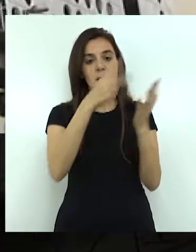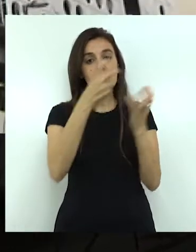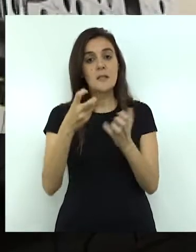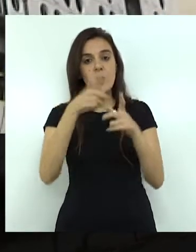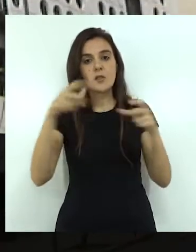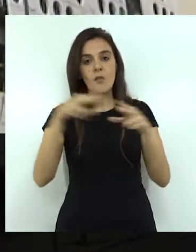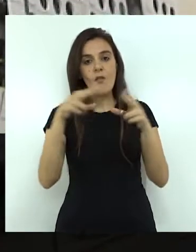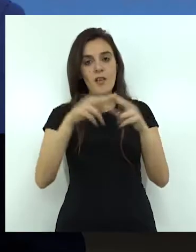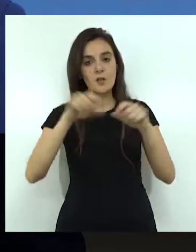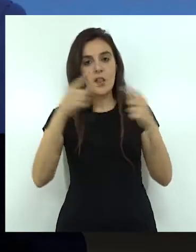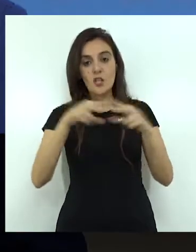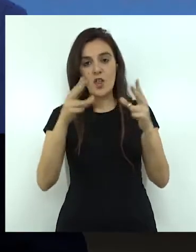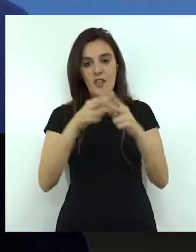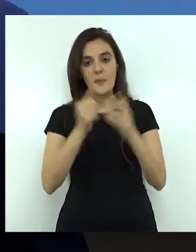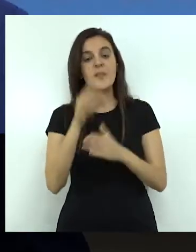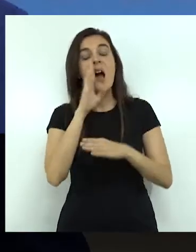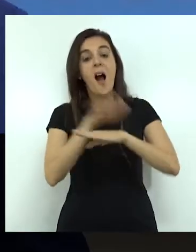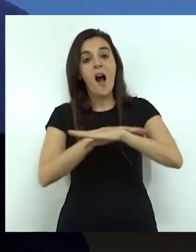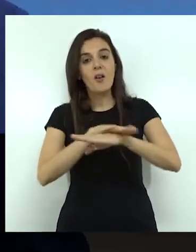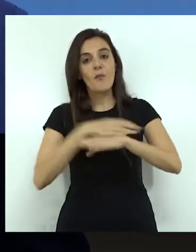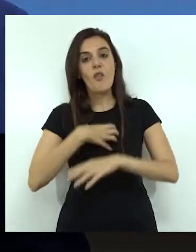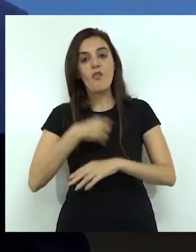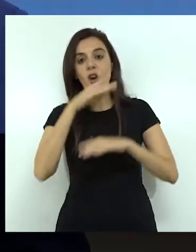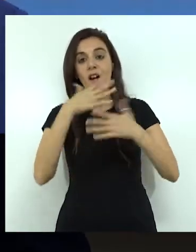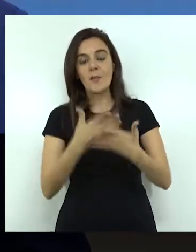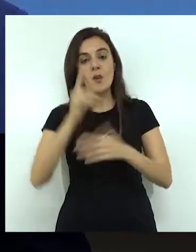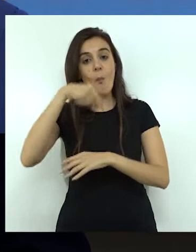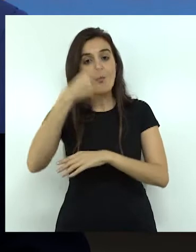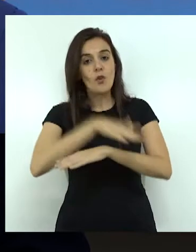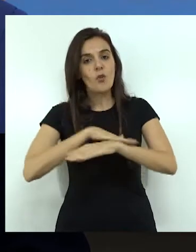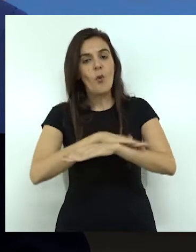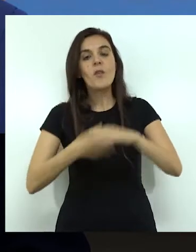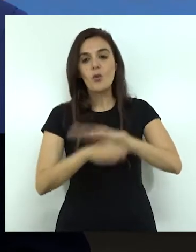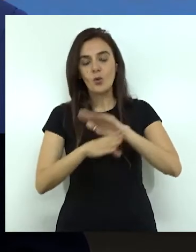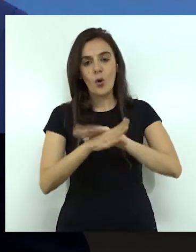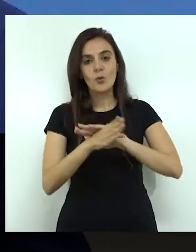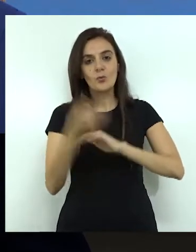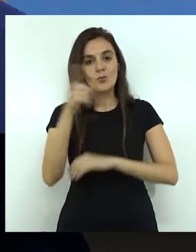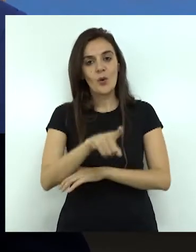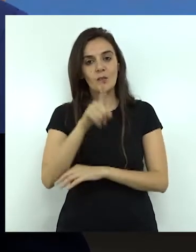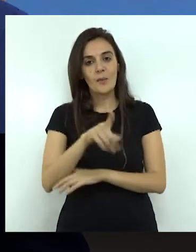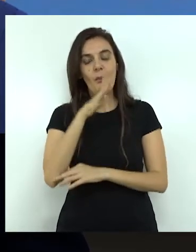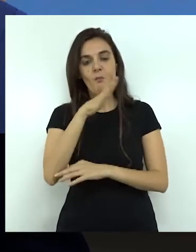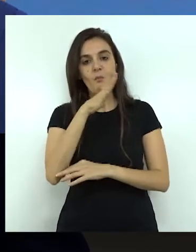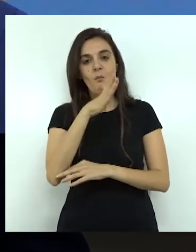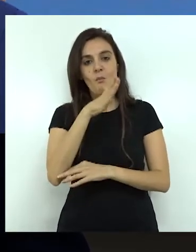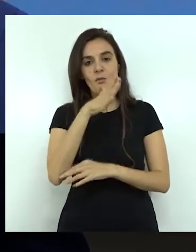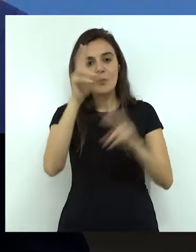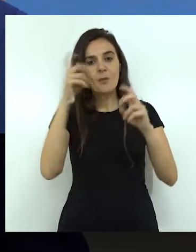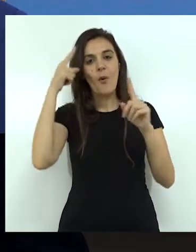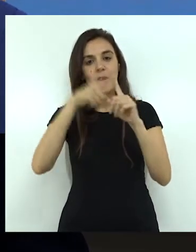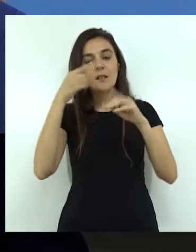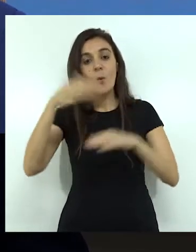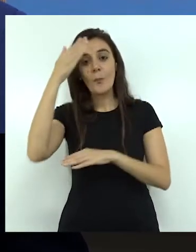a la seguridad social este gobierno está en funciones estamos seguro que el próximo gobierno también sea sea quien sea también va a tener como objetivo